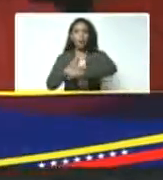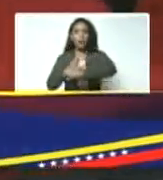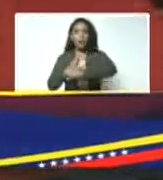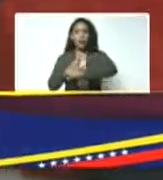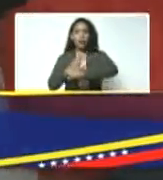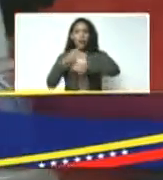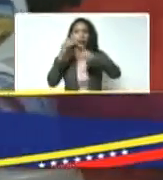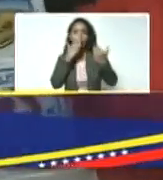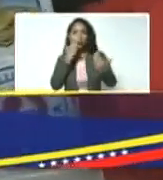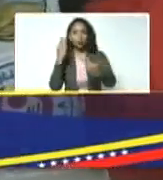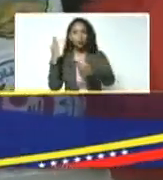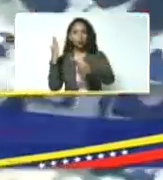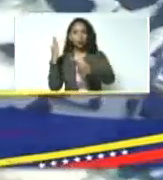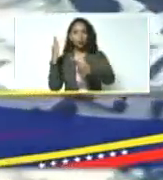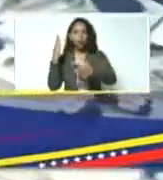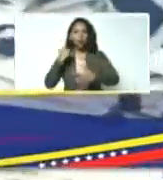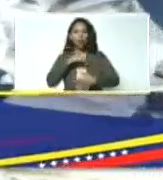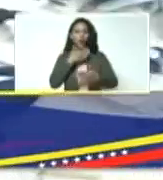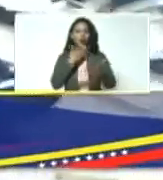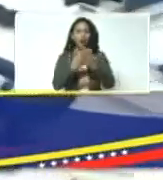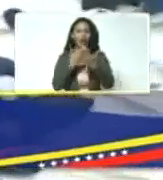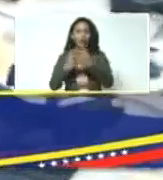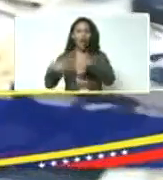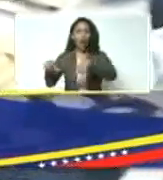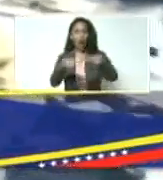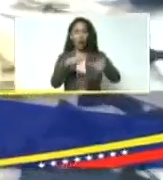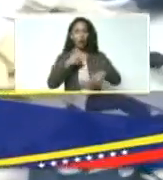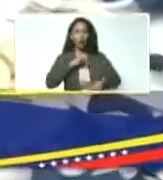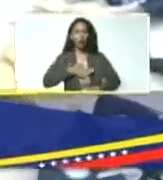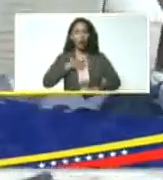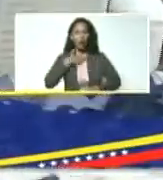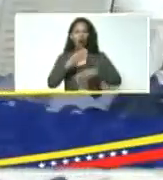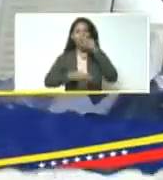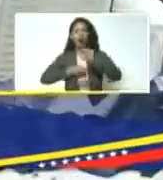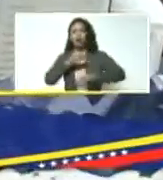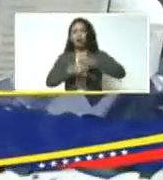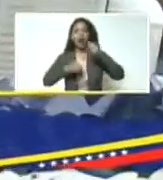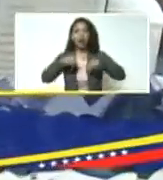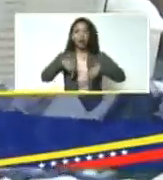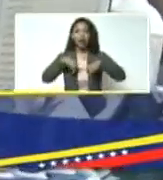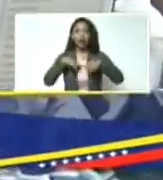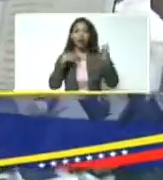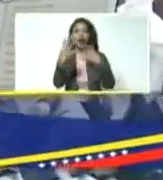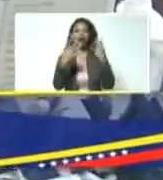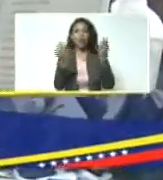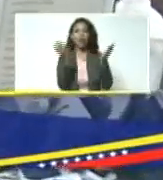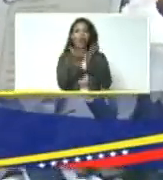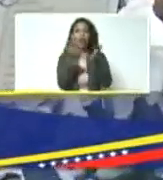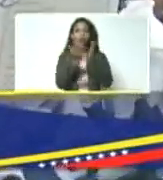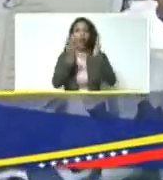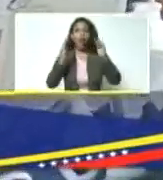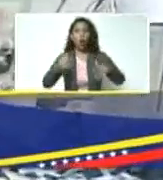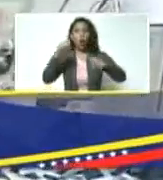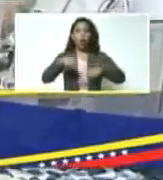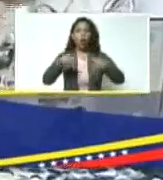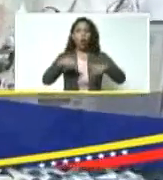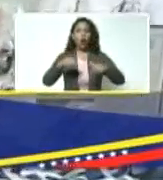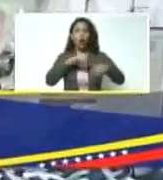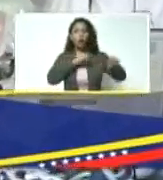agradecemos, también el espacio y la posibilidad de nosotros hacer esta feria escolar que hoy